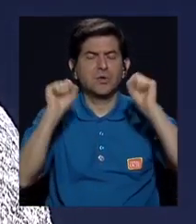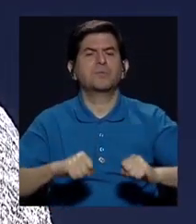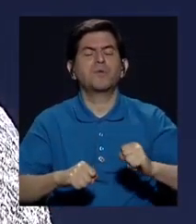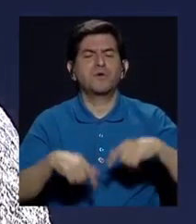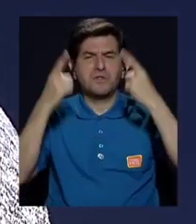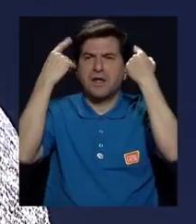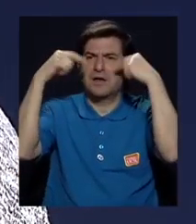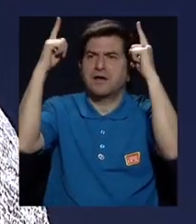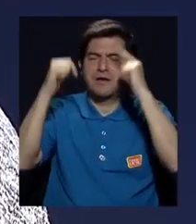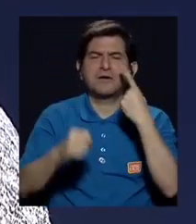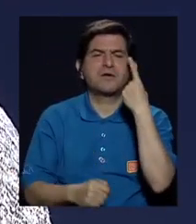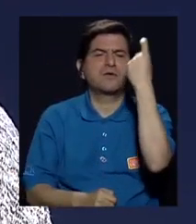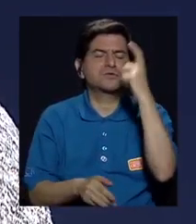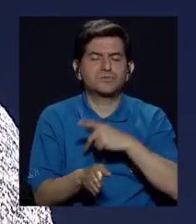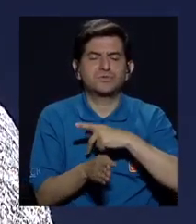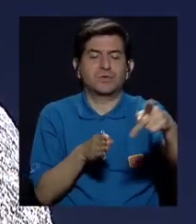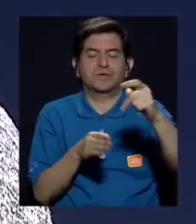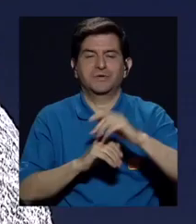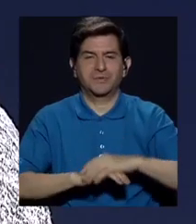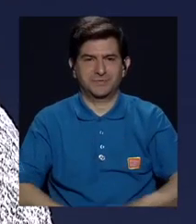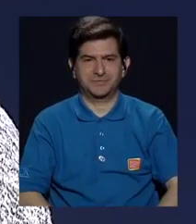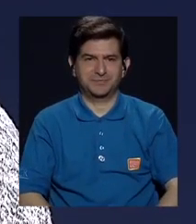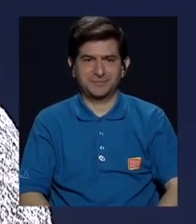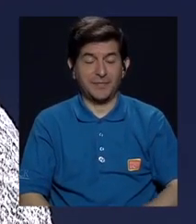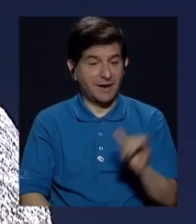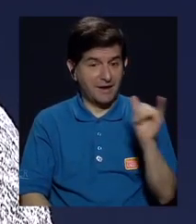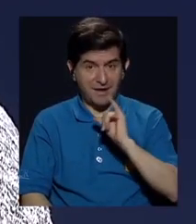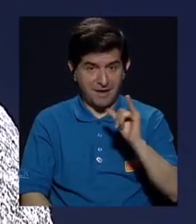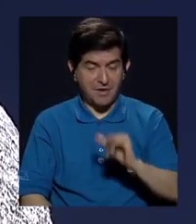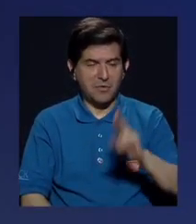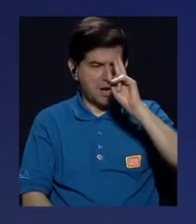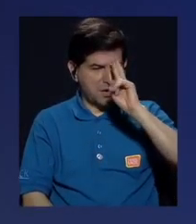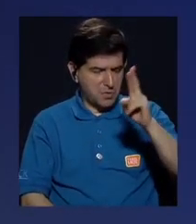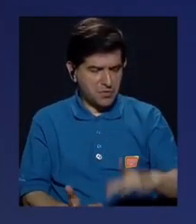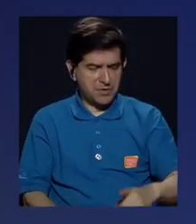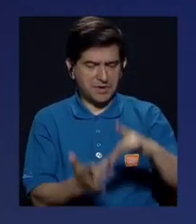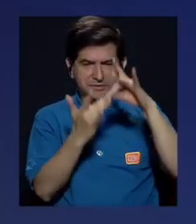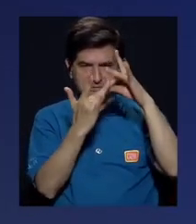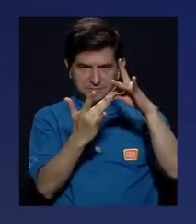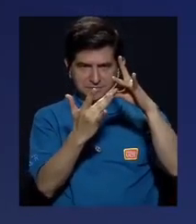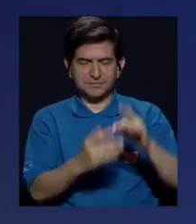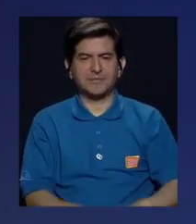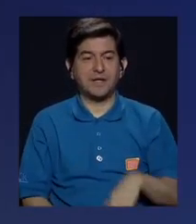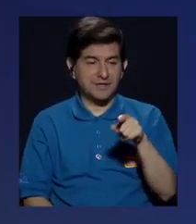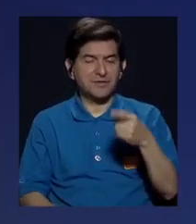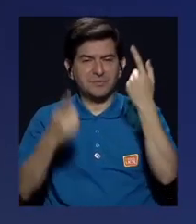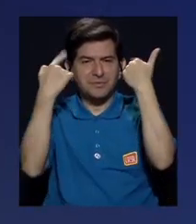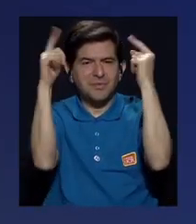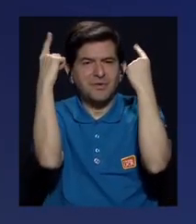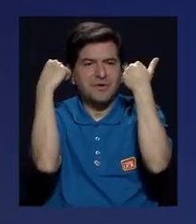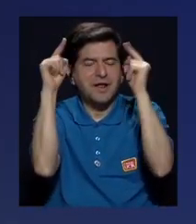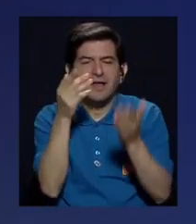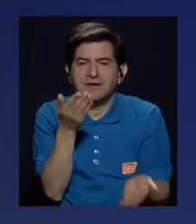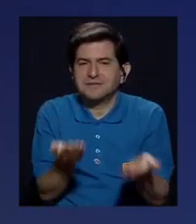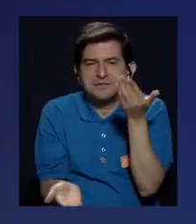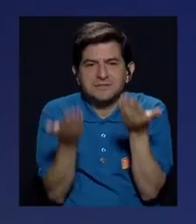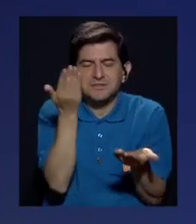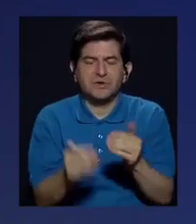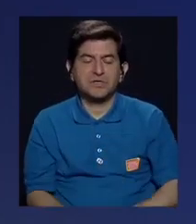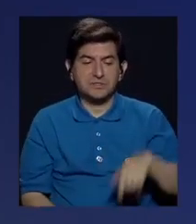y lograr sus sueños profesionales, así que también un reconocimiento muy especial por ese gran logro que de repente